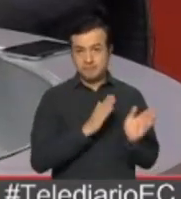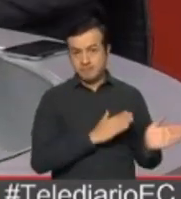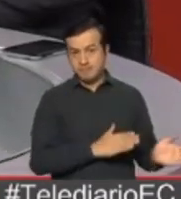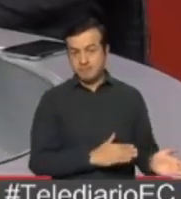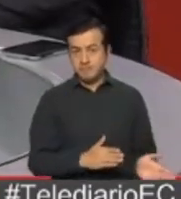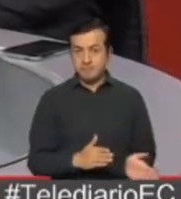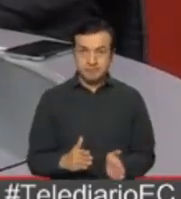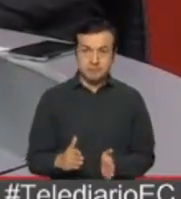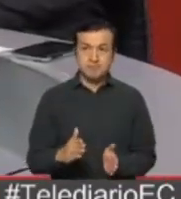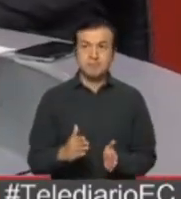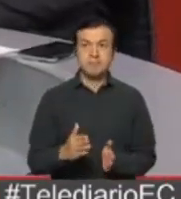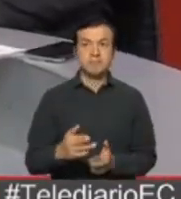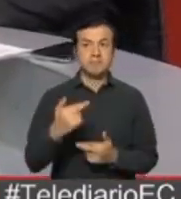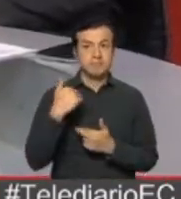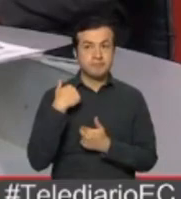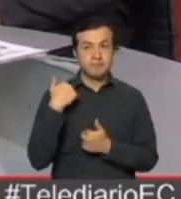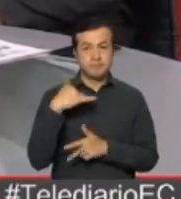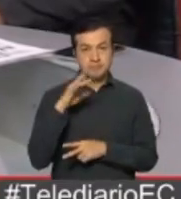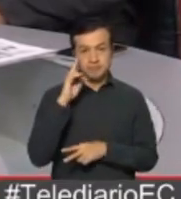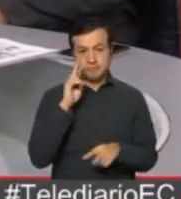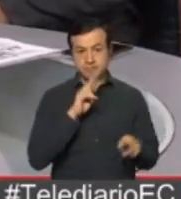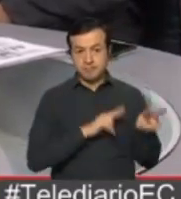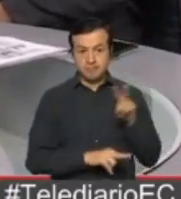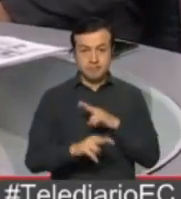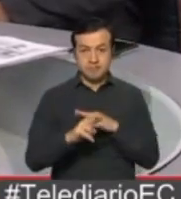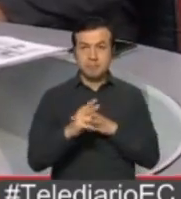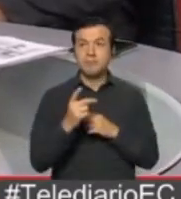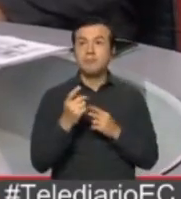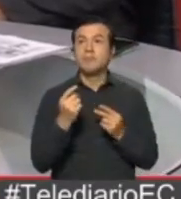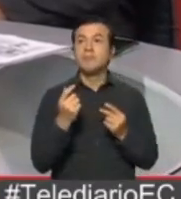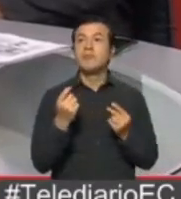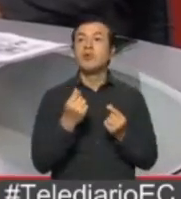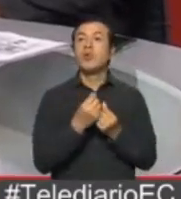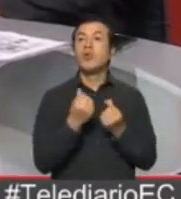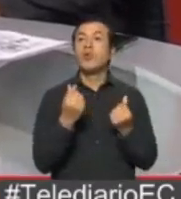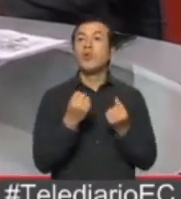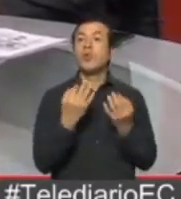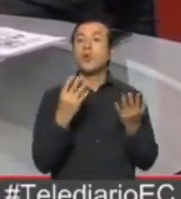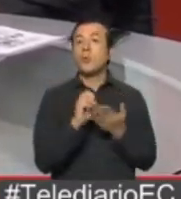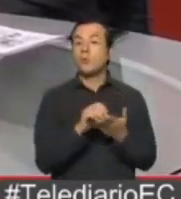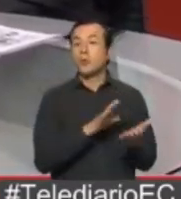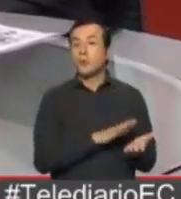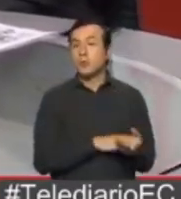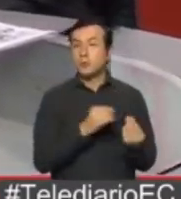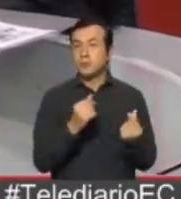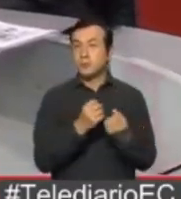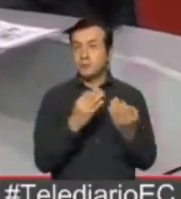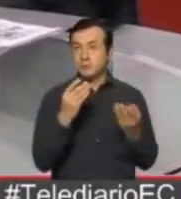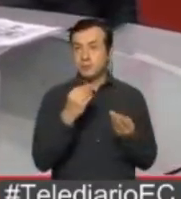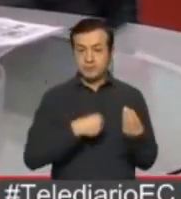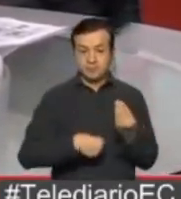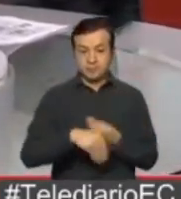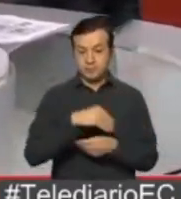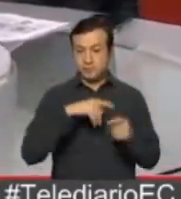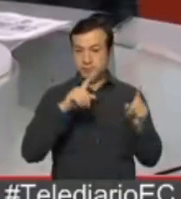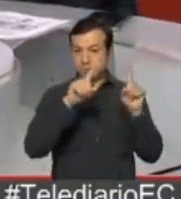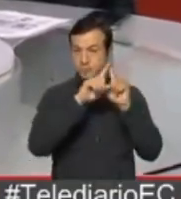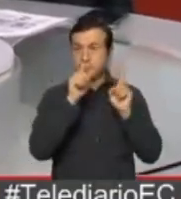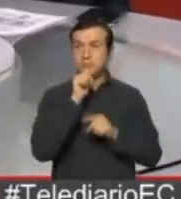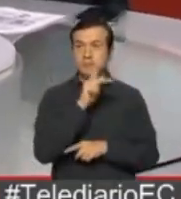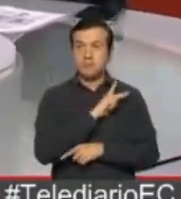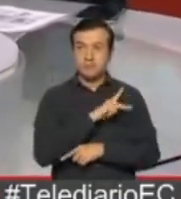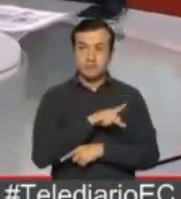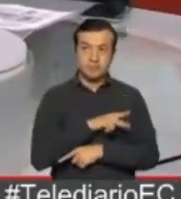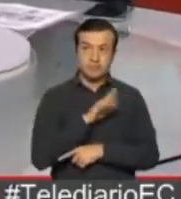con la facultad de determinar la tarifa considerando el alcance del proyecto en el cual es un inversionista privado en el que